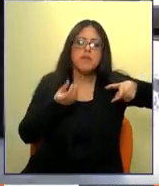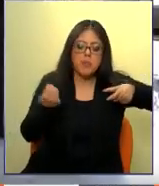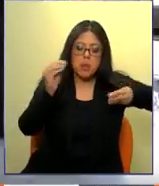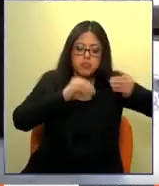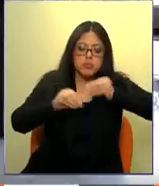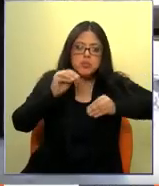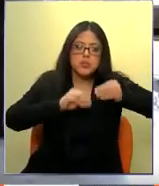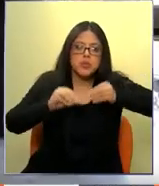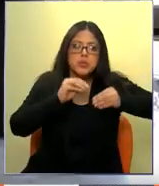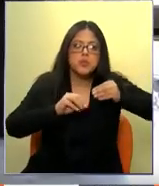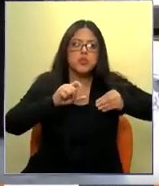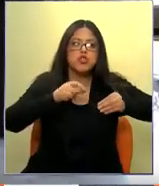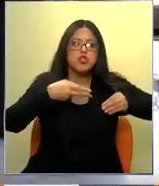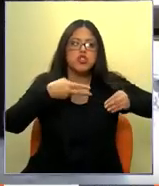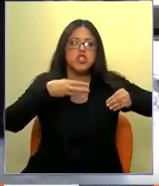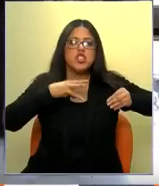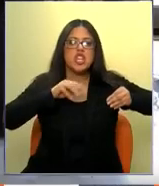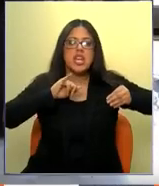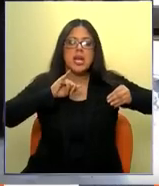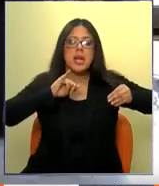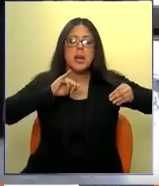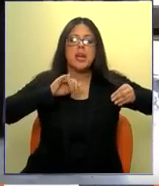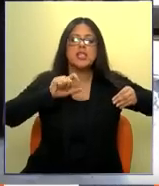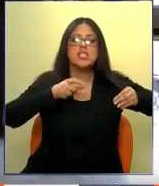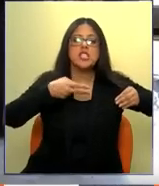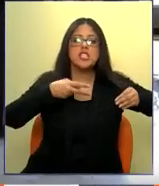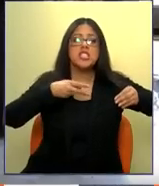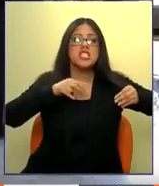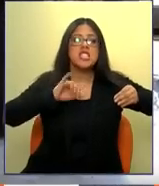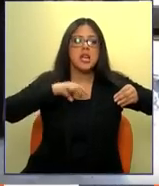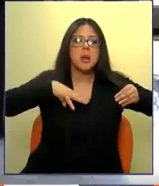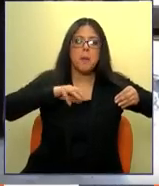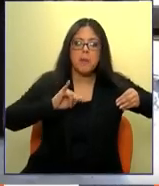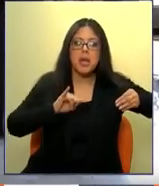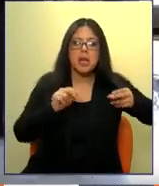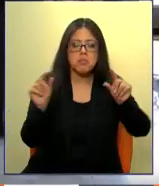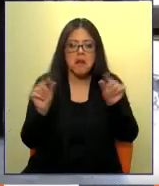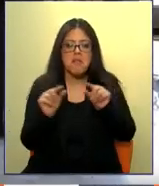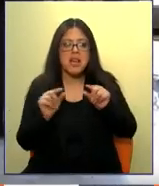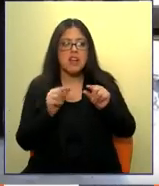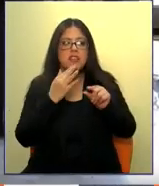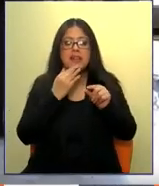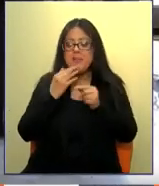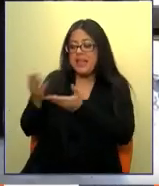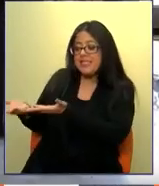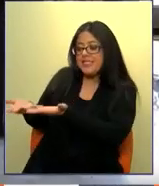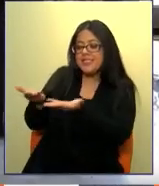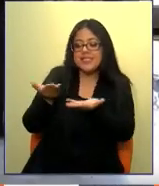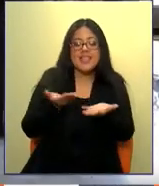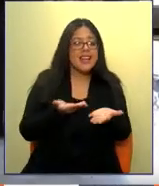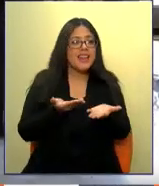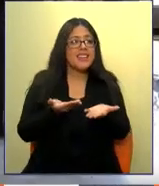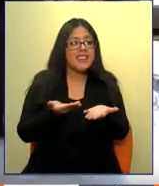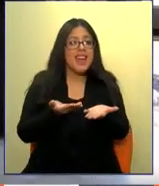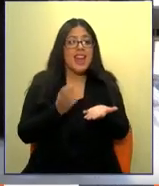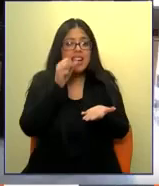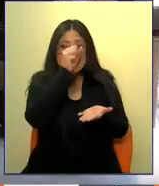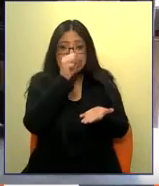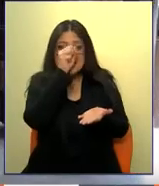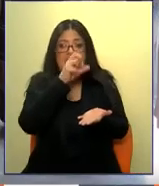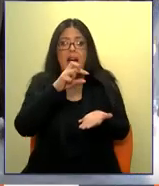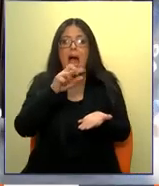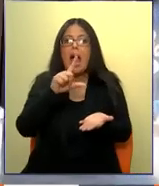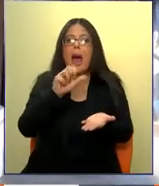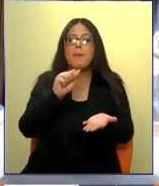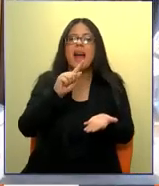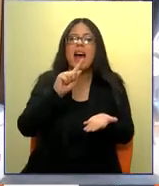carnicería muy bajo precio. Y por otro lado tenemos estas exquisitas plateadas de cerdo que las vamos a hacer a